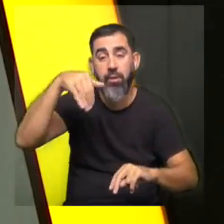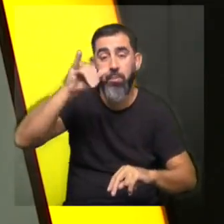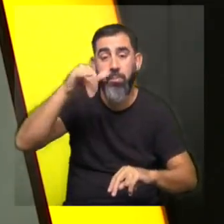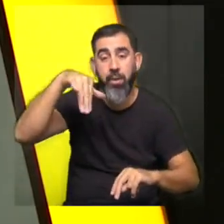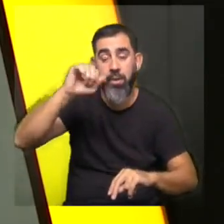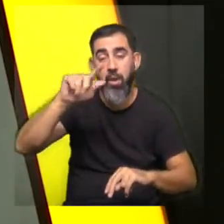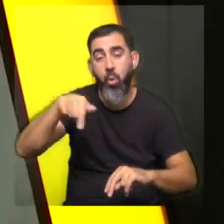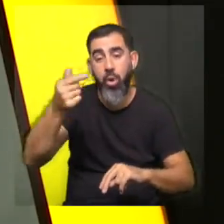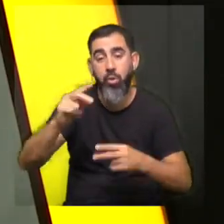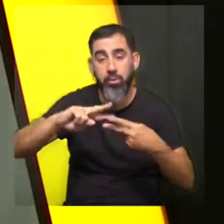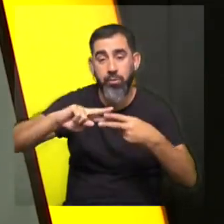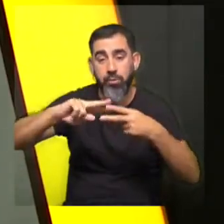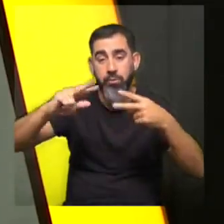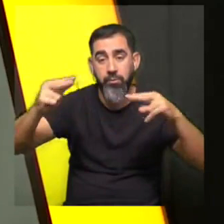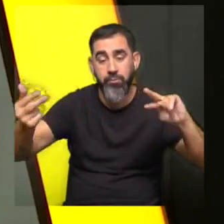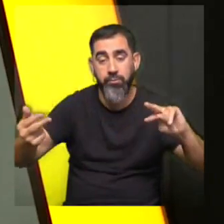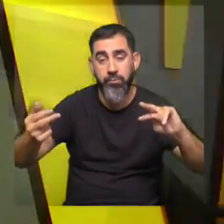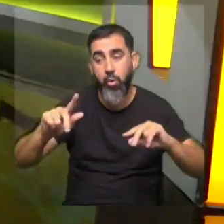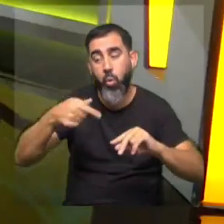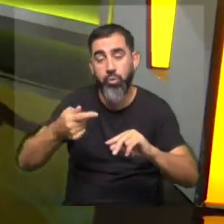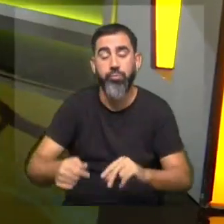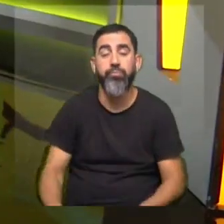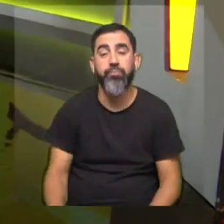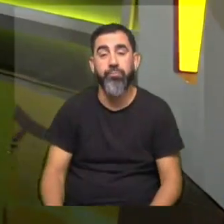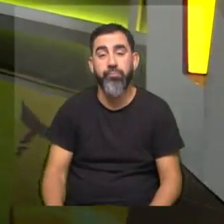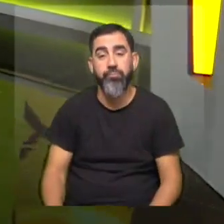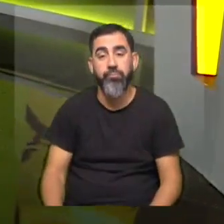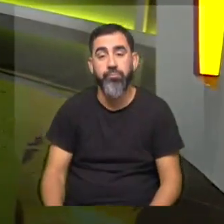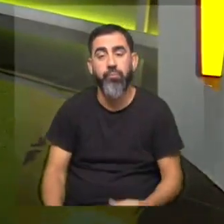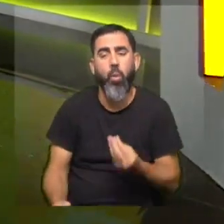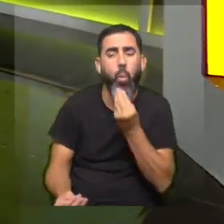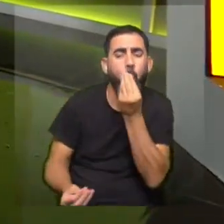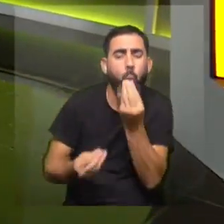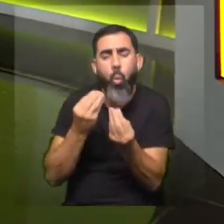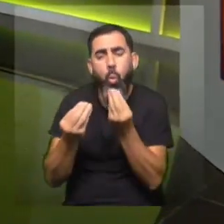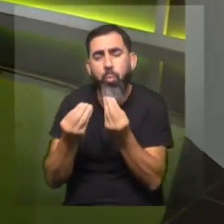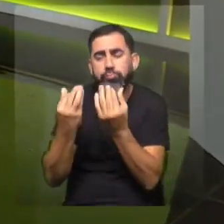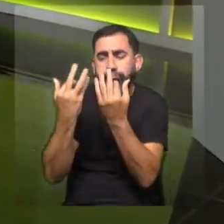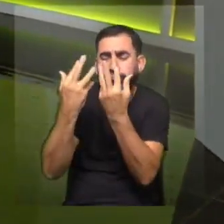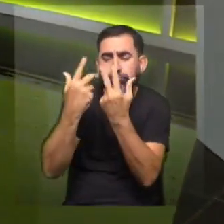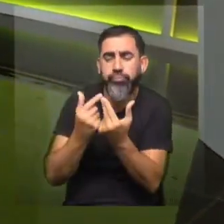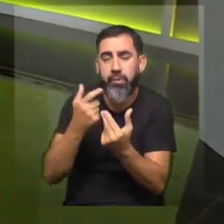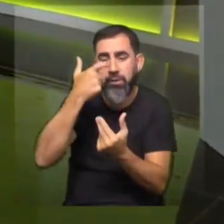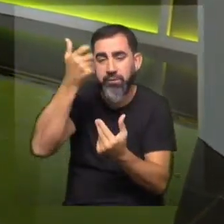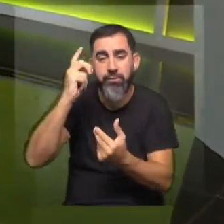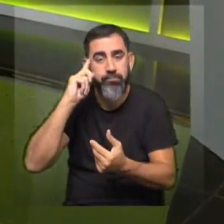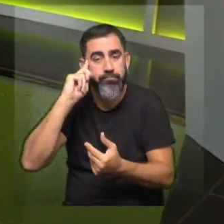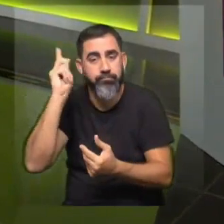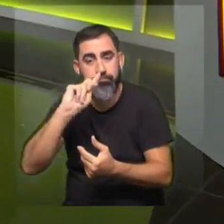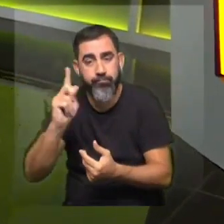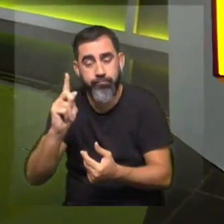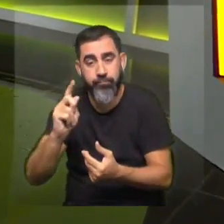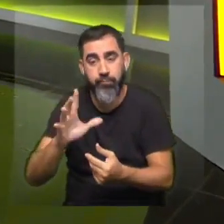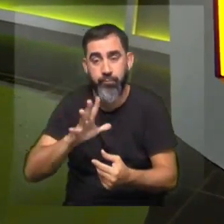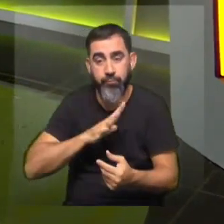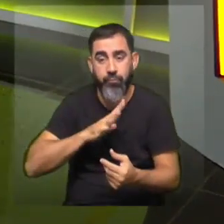citosina, la adenina, perdón, para formar otro escalón. ¿Cómo se formaban esos escalones? La ciencia no lo sabía, no lo supo aún